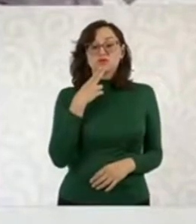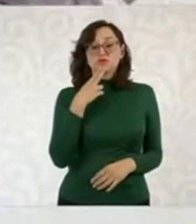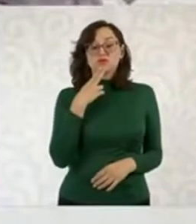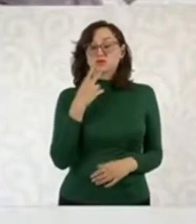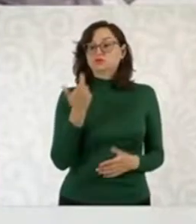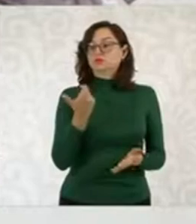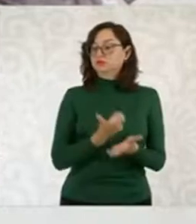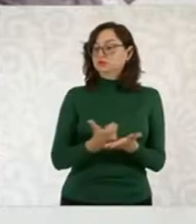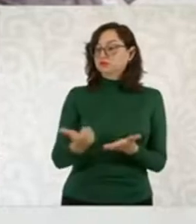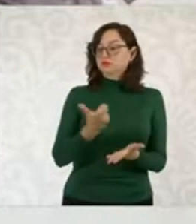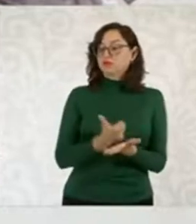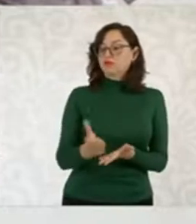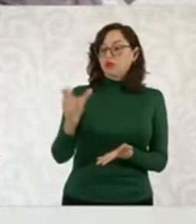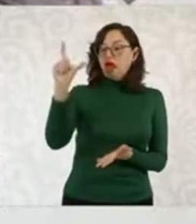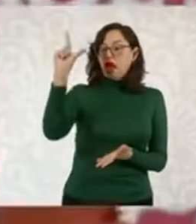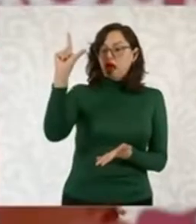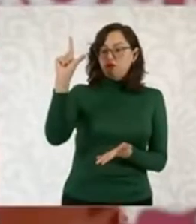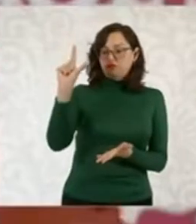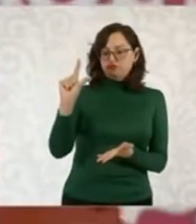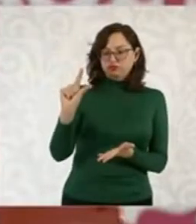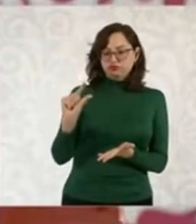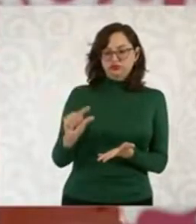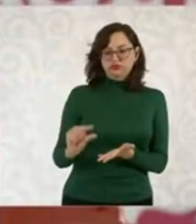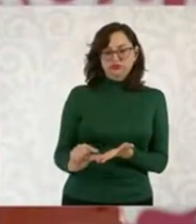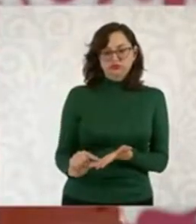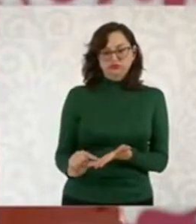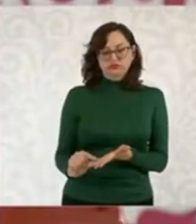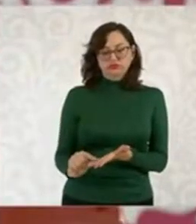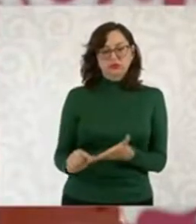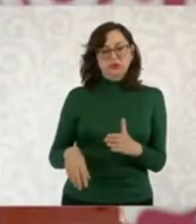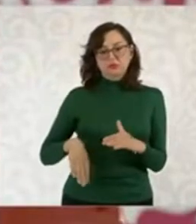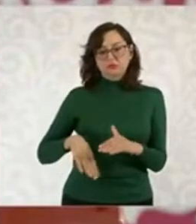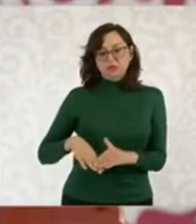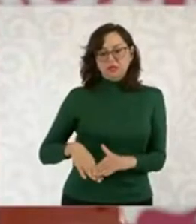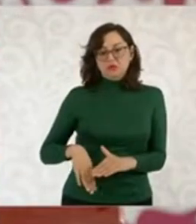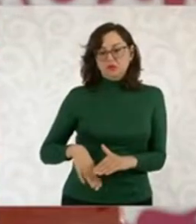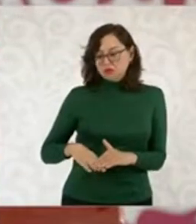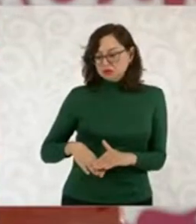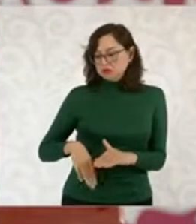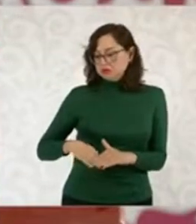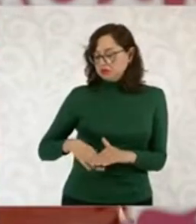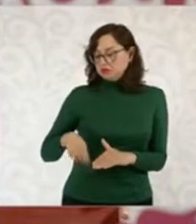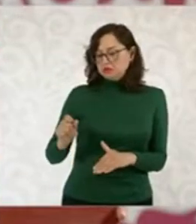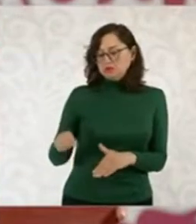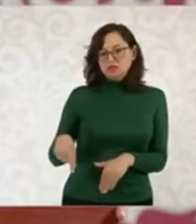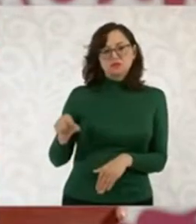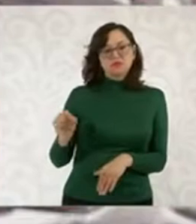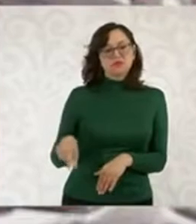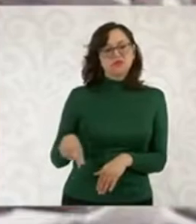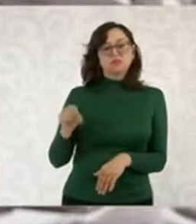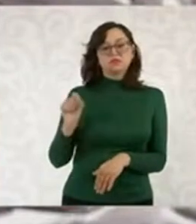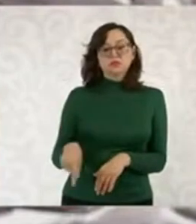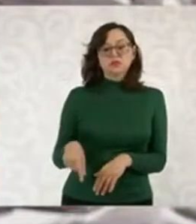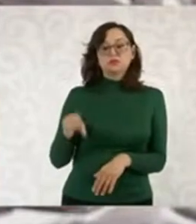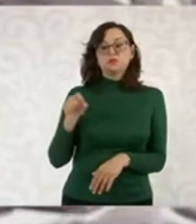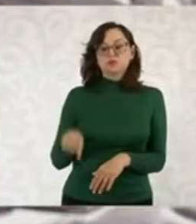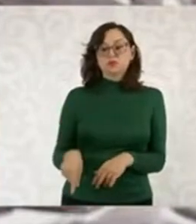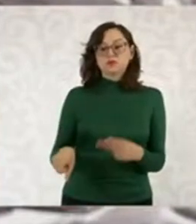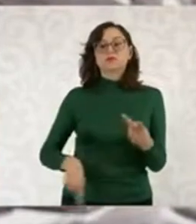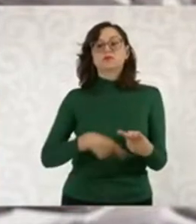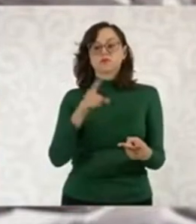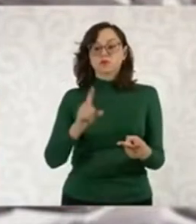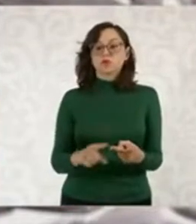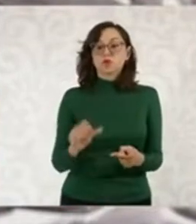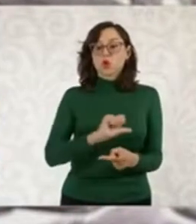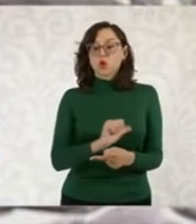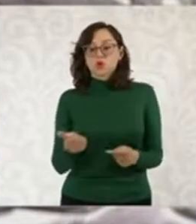de salarios, el salario mínimo no creció, pero además se generaron formas de